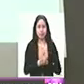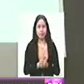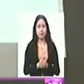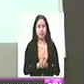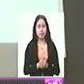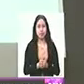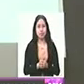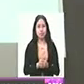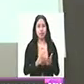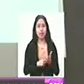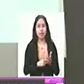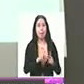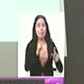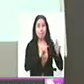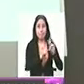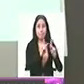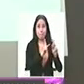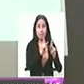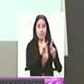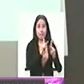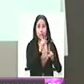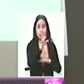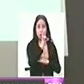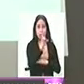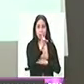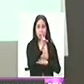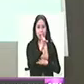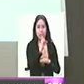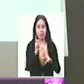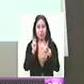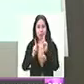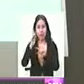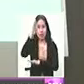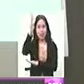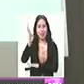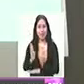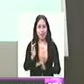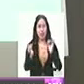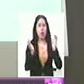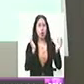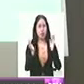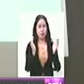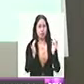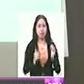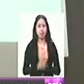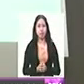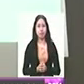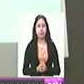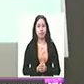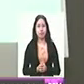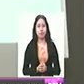población boliviana con la población, ejemplo, brasilera, y con relación a